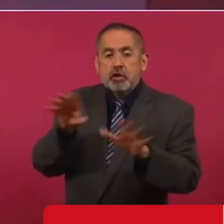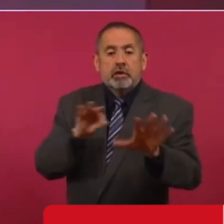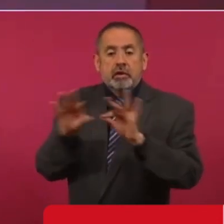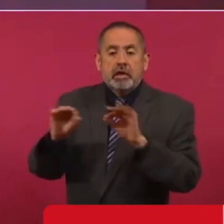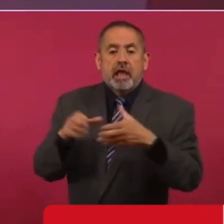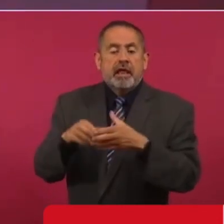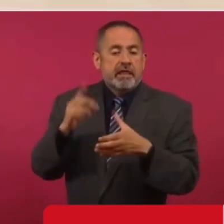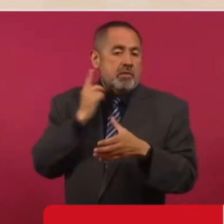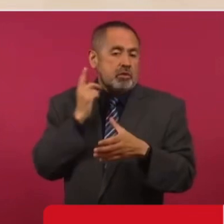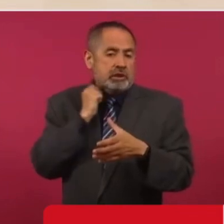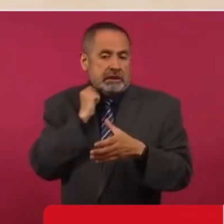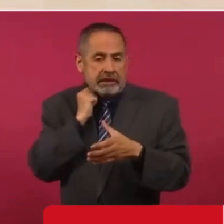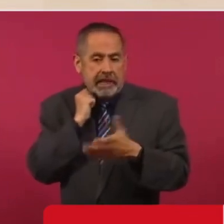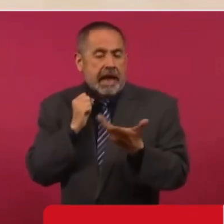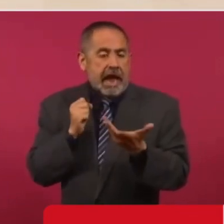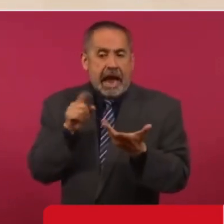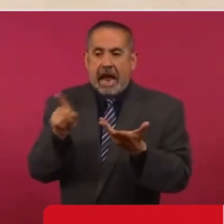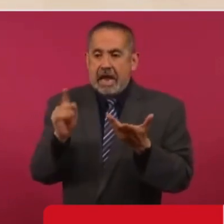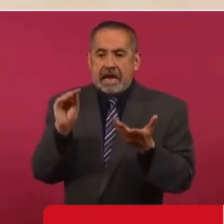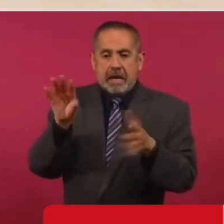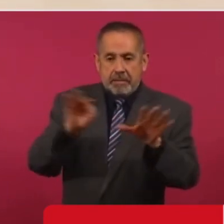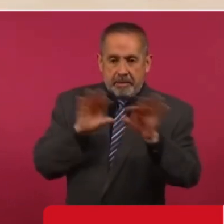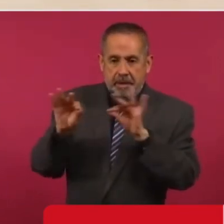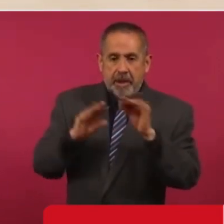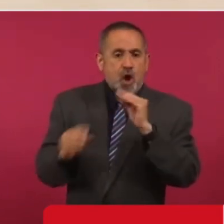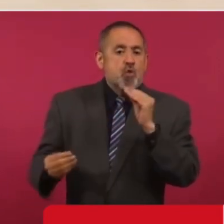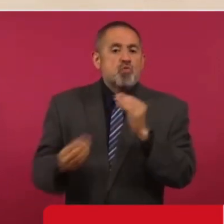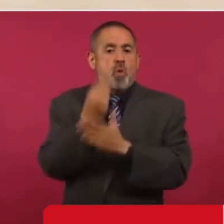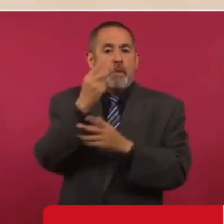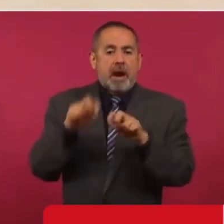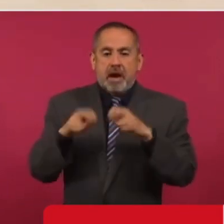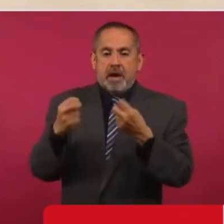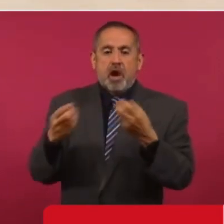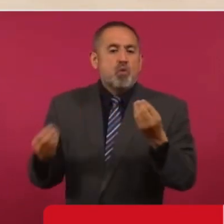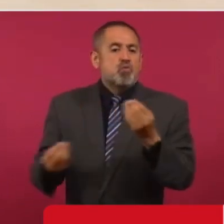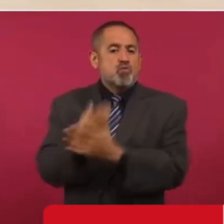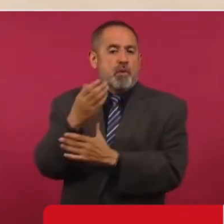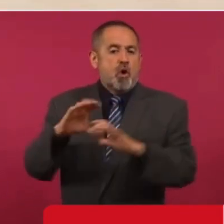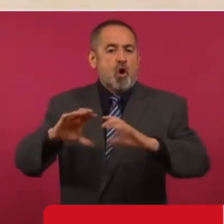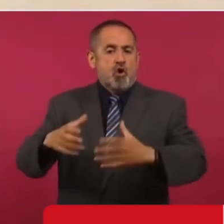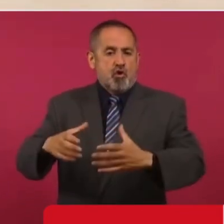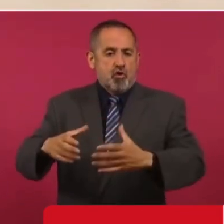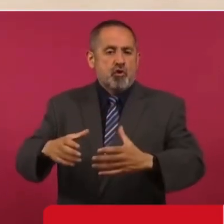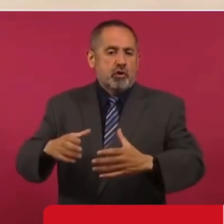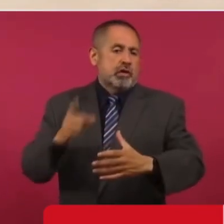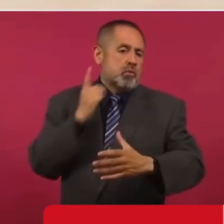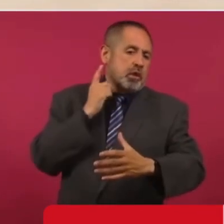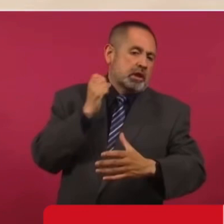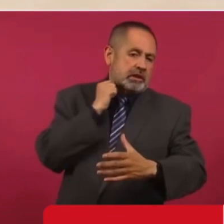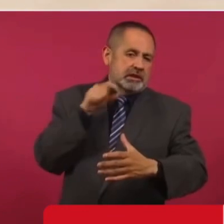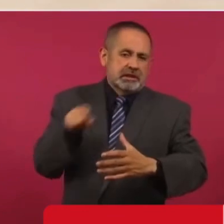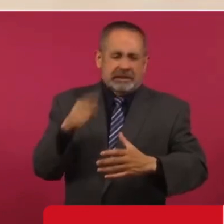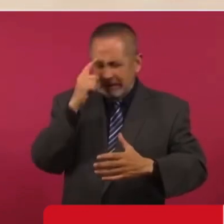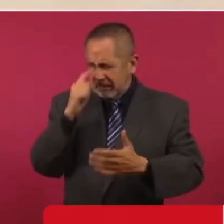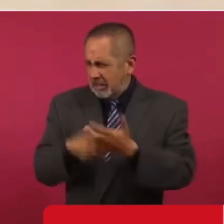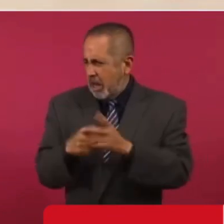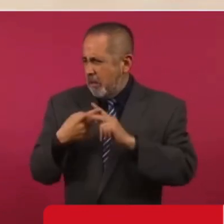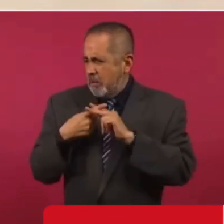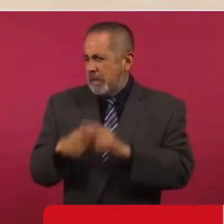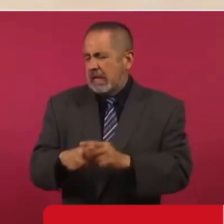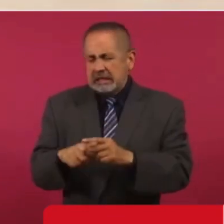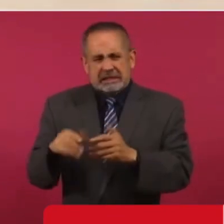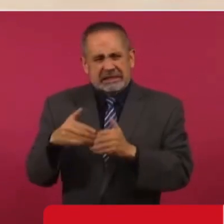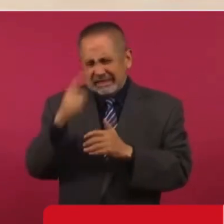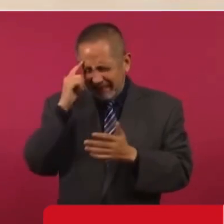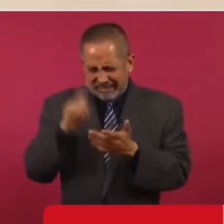Entonces, se va a integrar el nuevo Congreso, creo que entre en funciones,